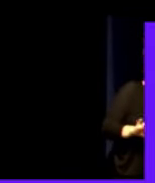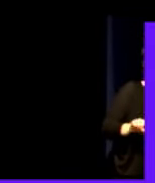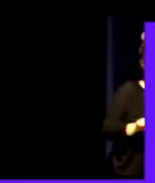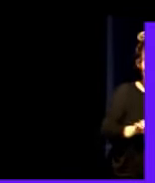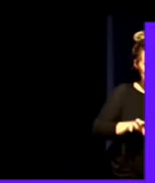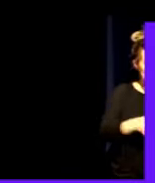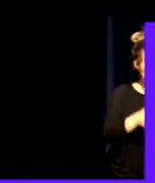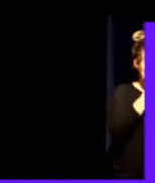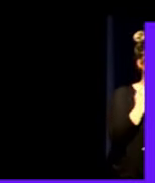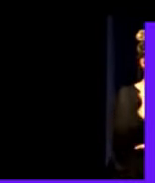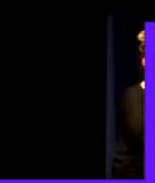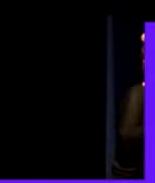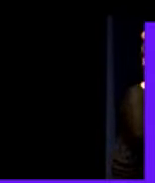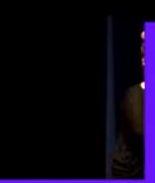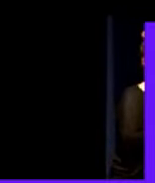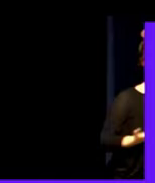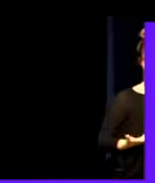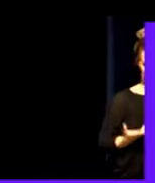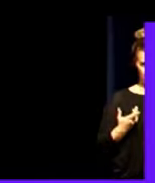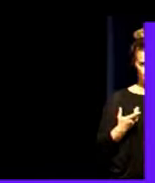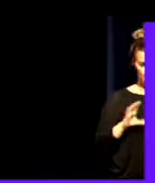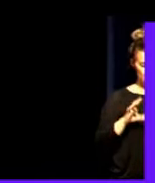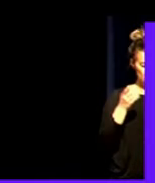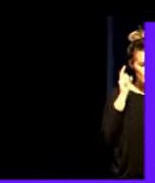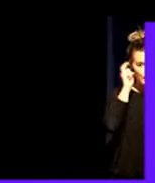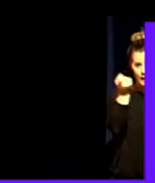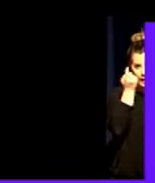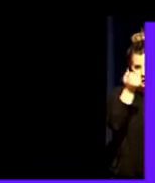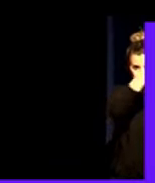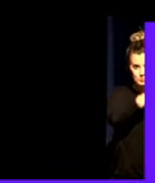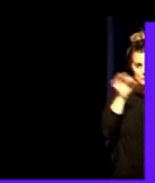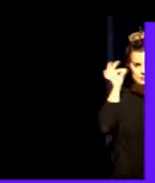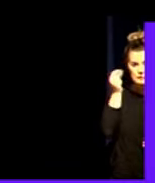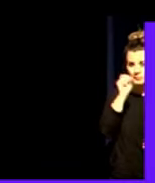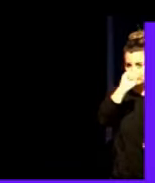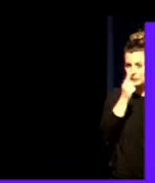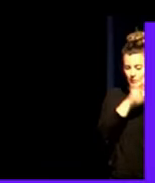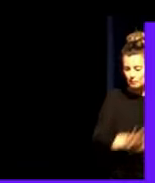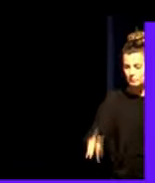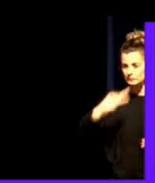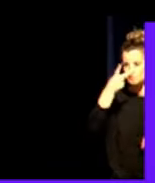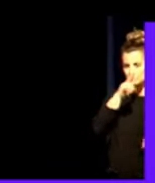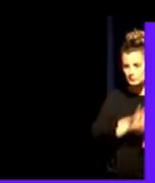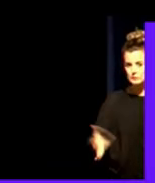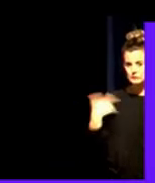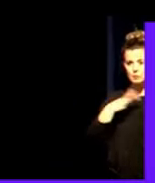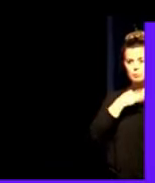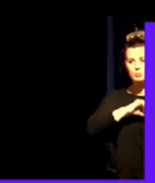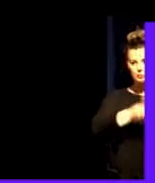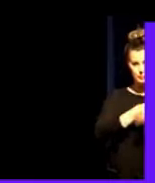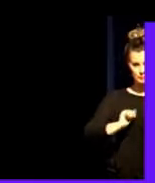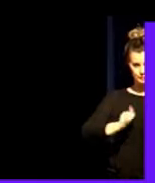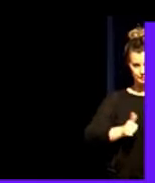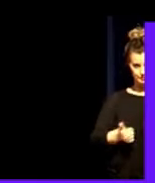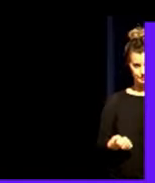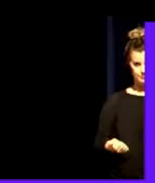ayuda, es lo más sencillo, es lo que los alumnos y las alumnas de primaria y de secundaria pueden empezar a hacer. Después demos el